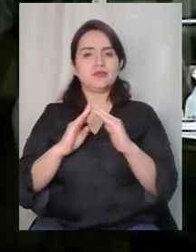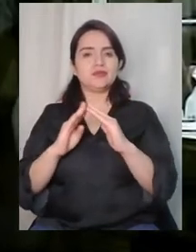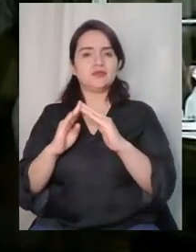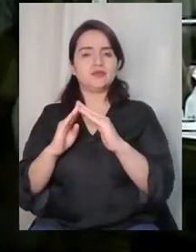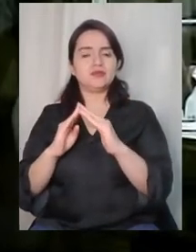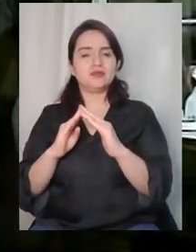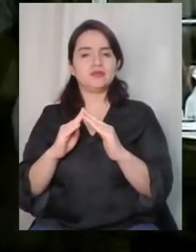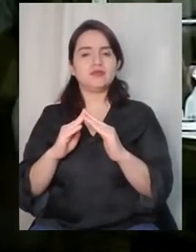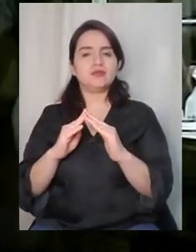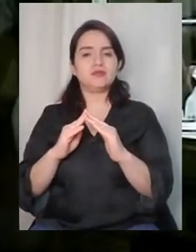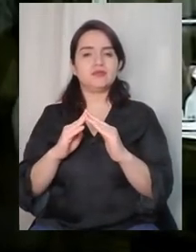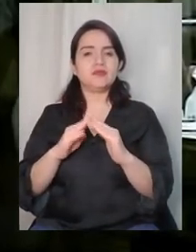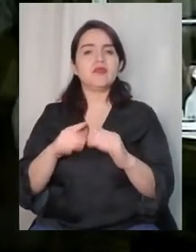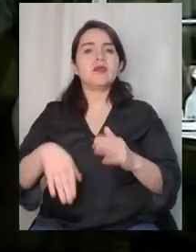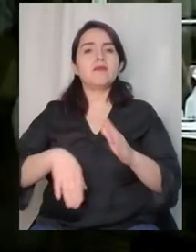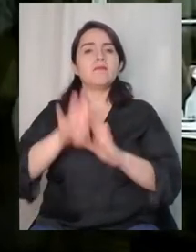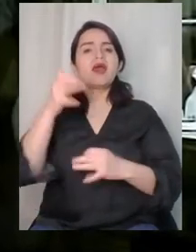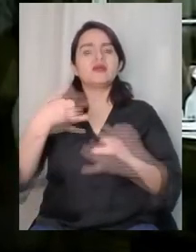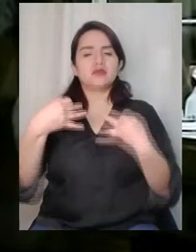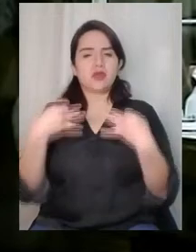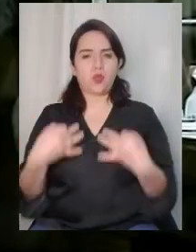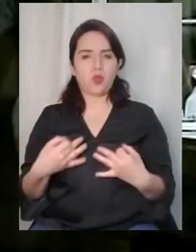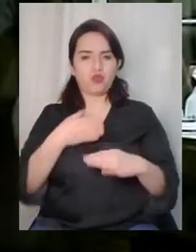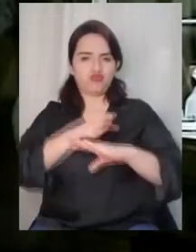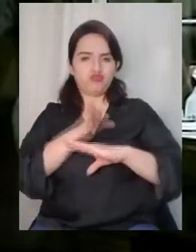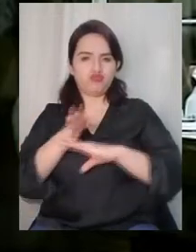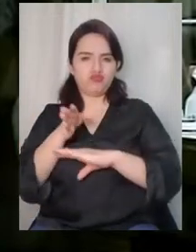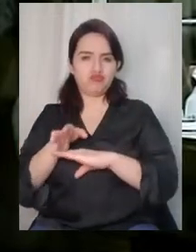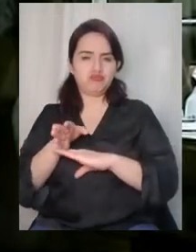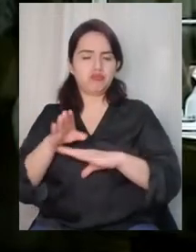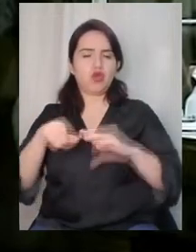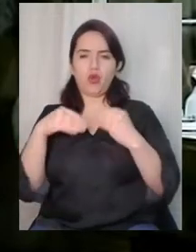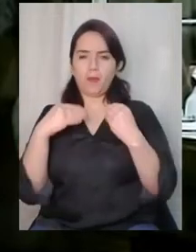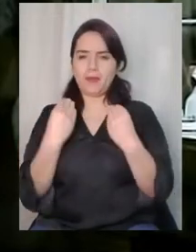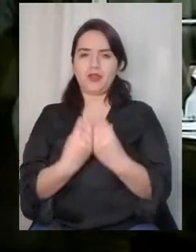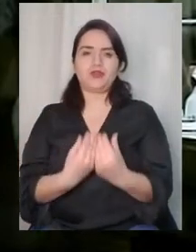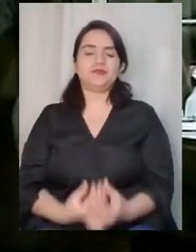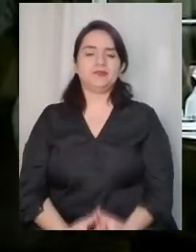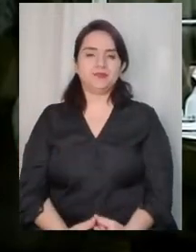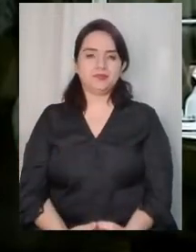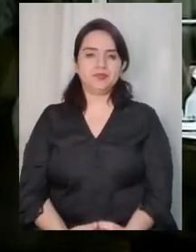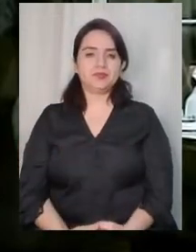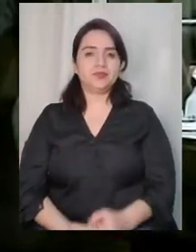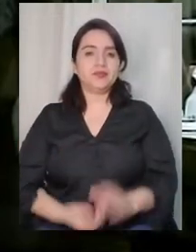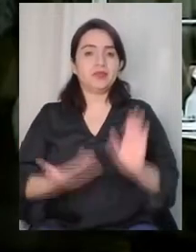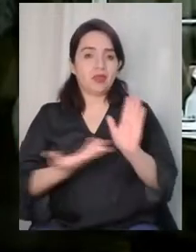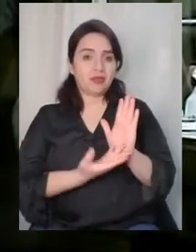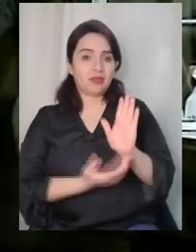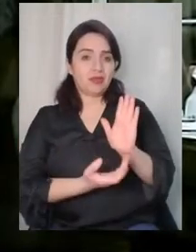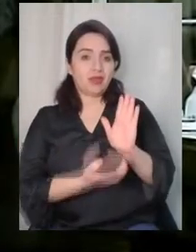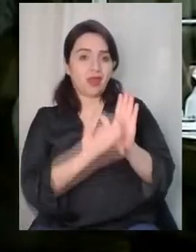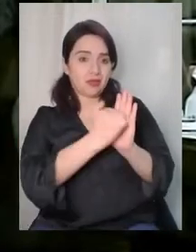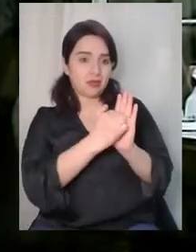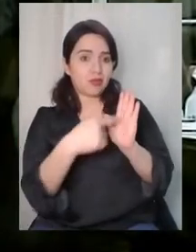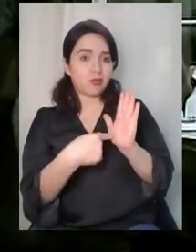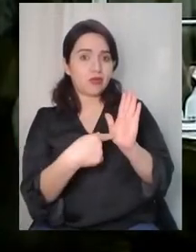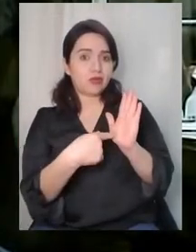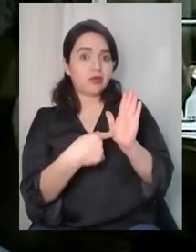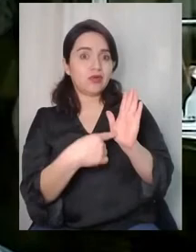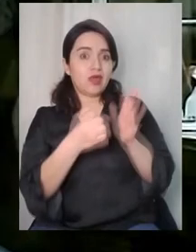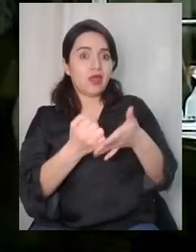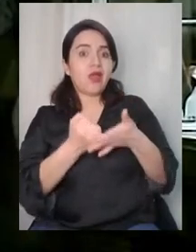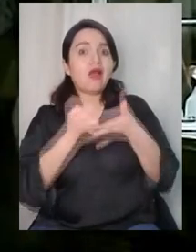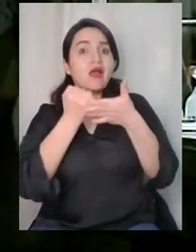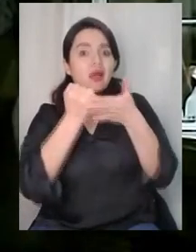segura e integrada. Y este artículo da paso también para empezar, y lo